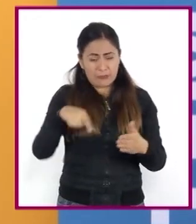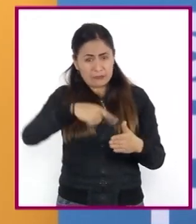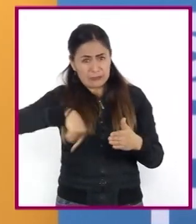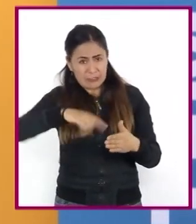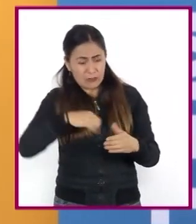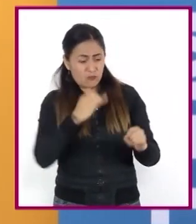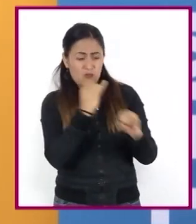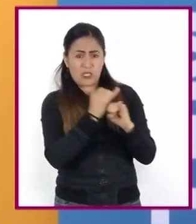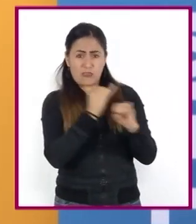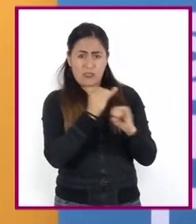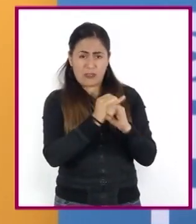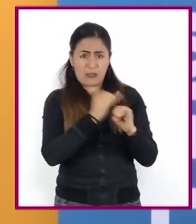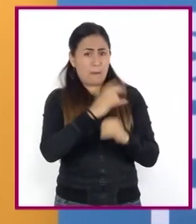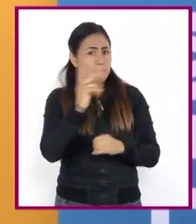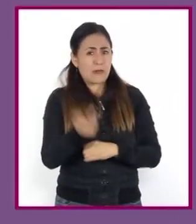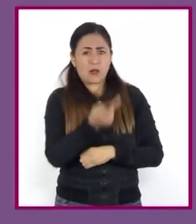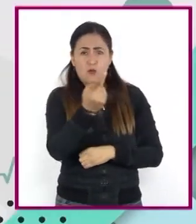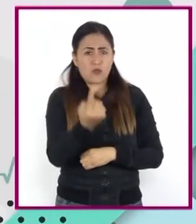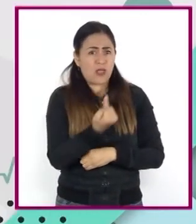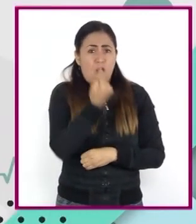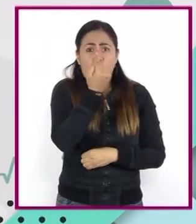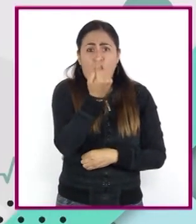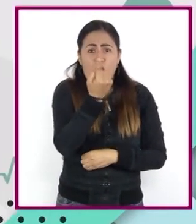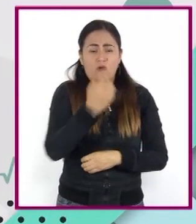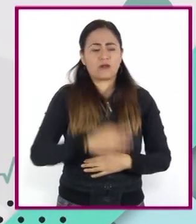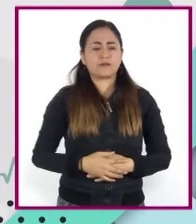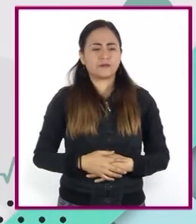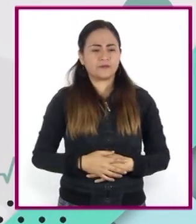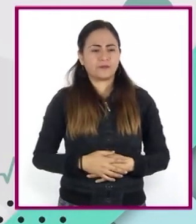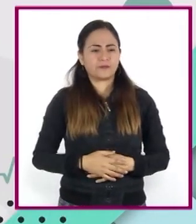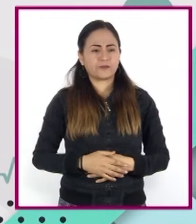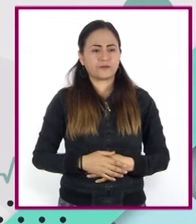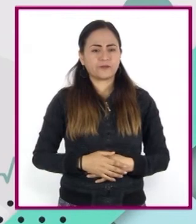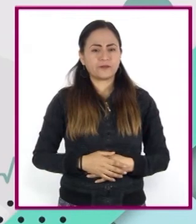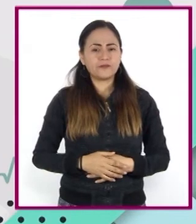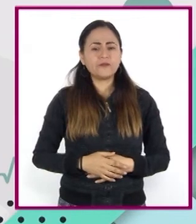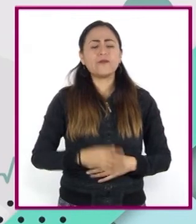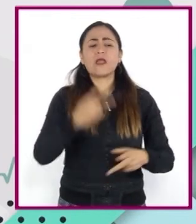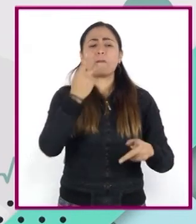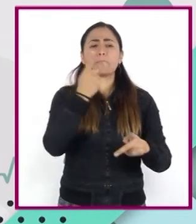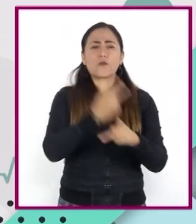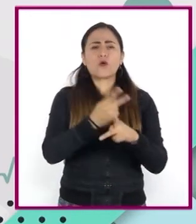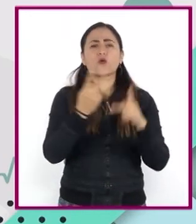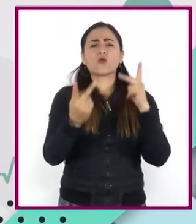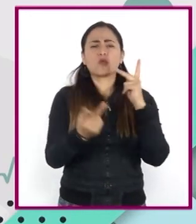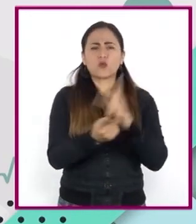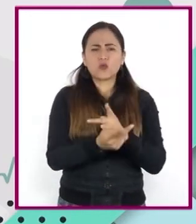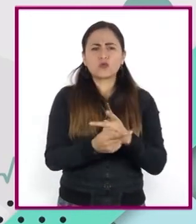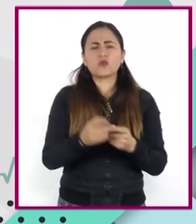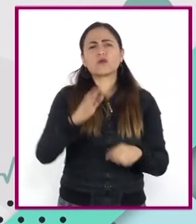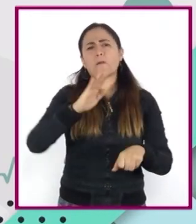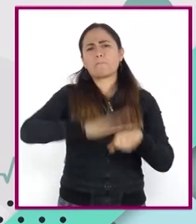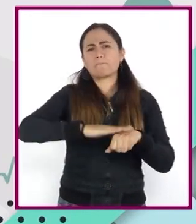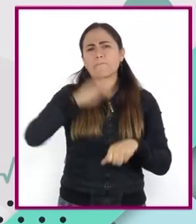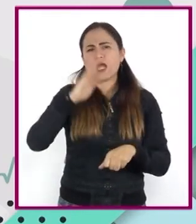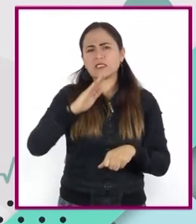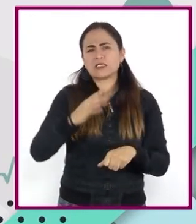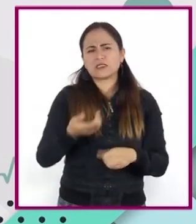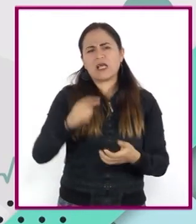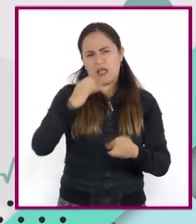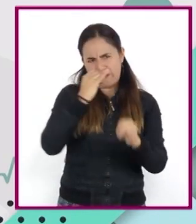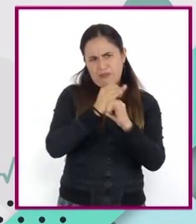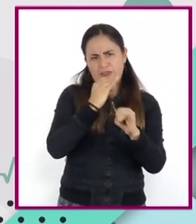línea con una sola pregunta. ¿Cuál de los siguientes productos compran más a través de Internet